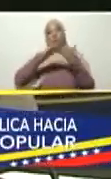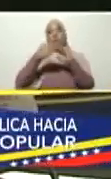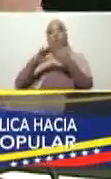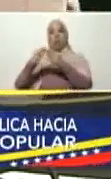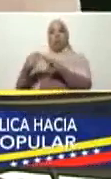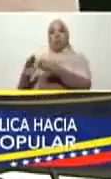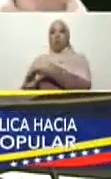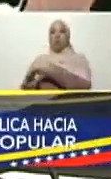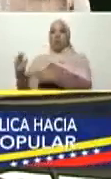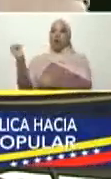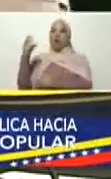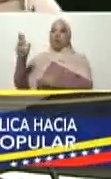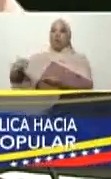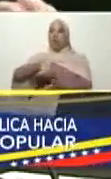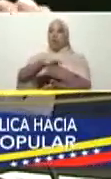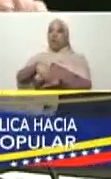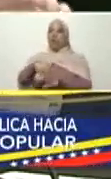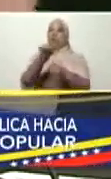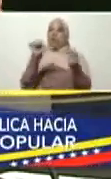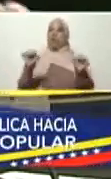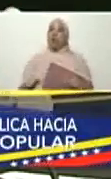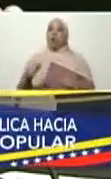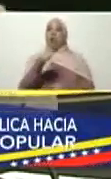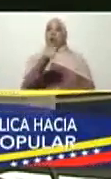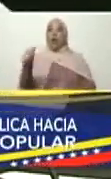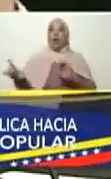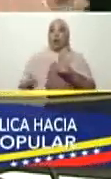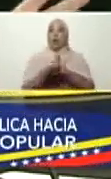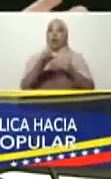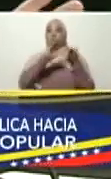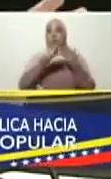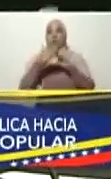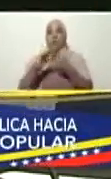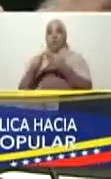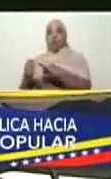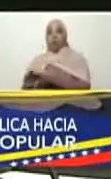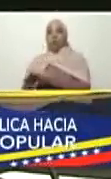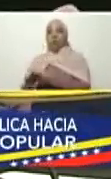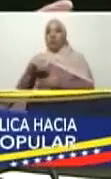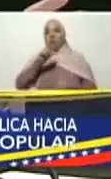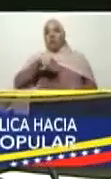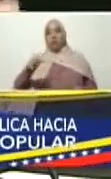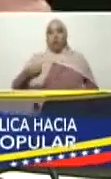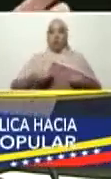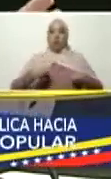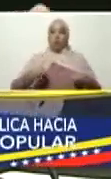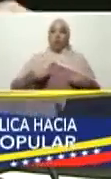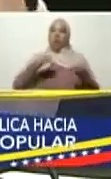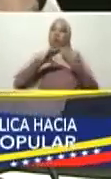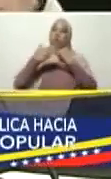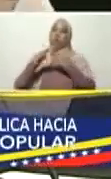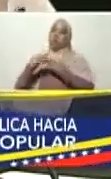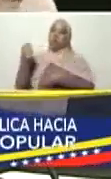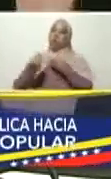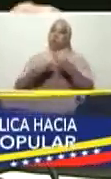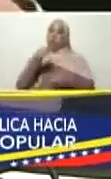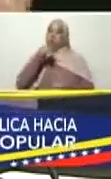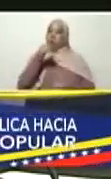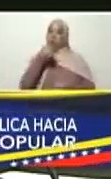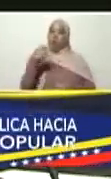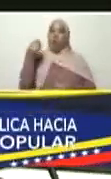Asamblea Nacional, haya un formato por cada ley para que cada comunero, para que cada ciudadano que vive en territorio comunal nos diga, nos